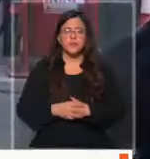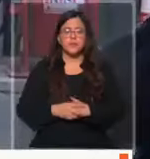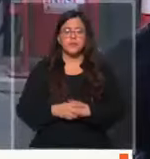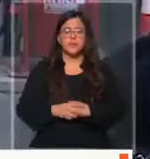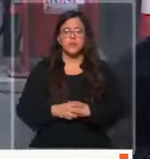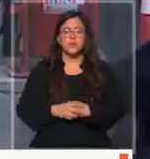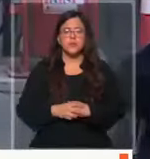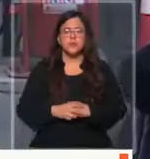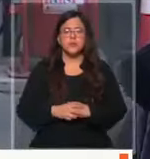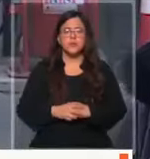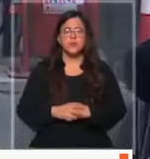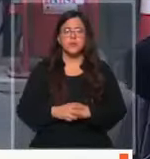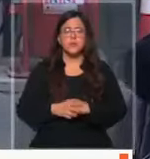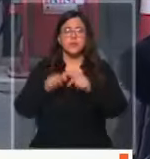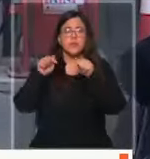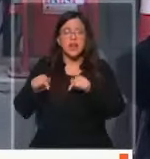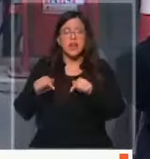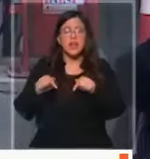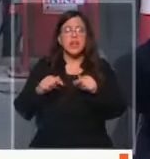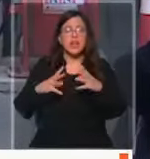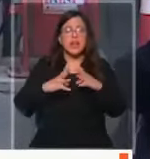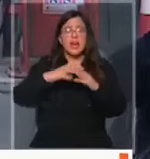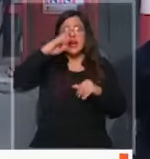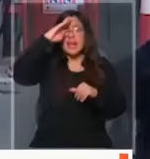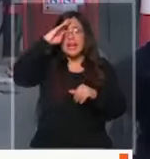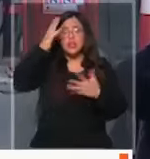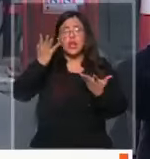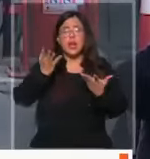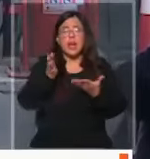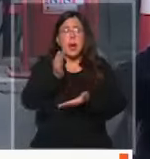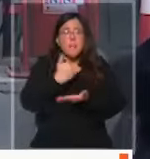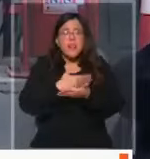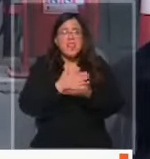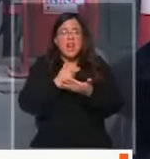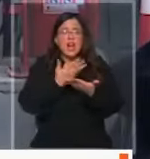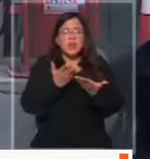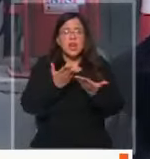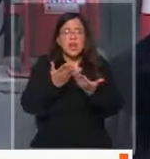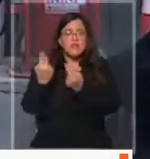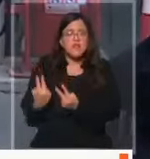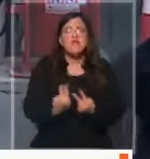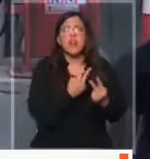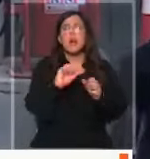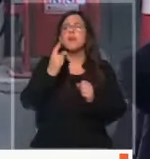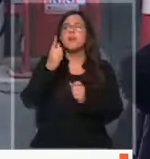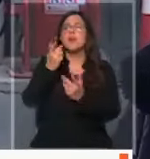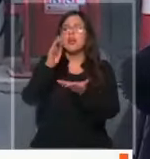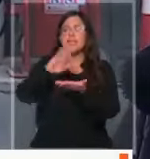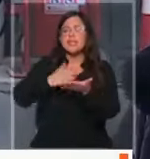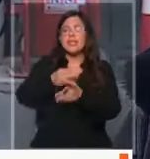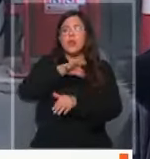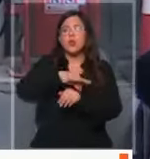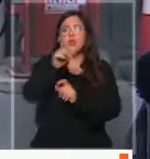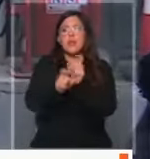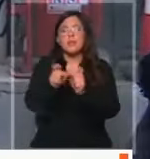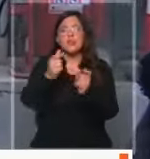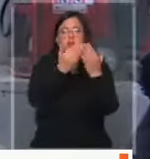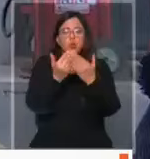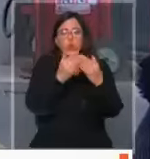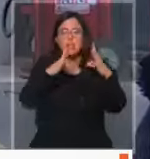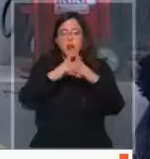El ejército está preparando los traslados. Obviamente queremos que lo primero sea la salud de aquellos conscriptos, que, y esa es la prioridad en este